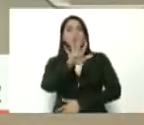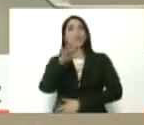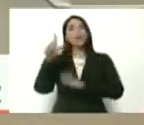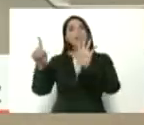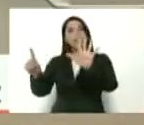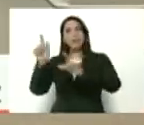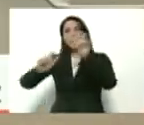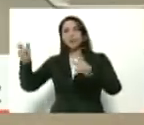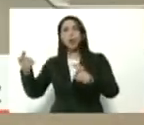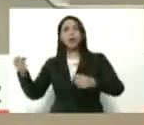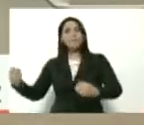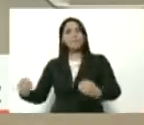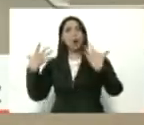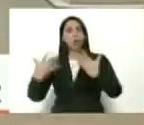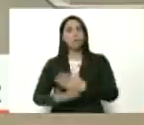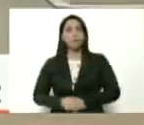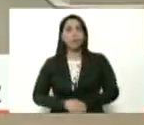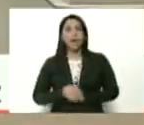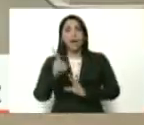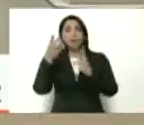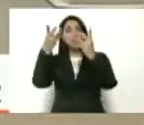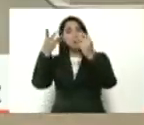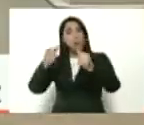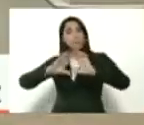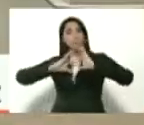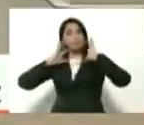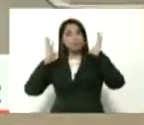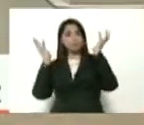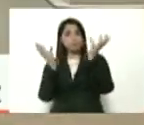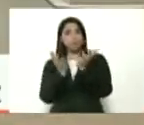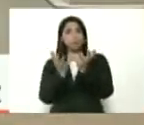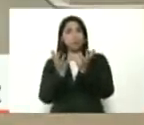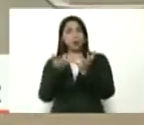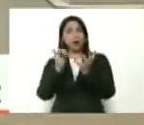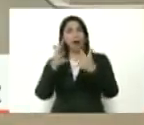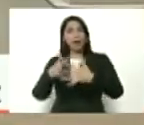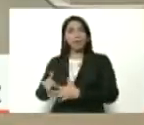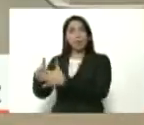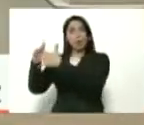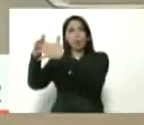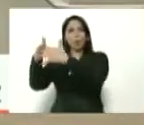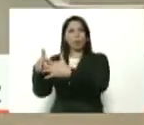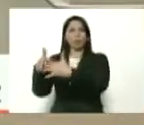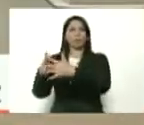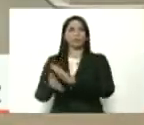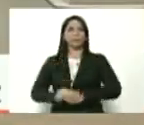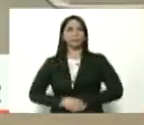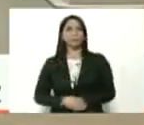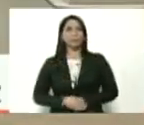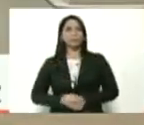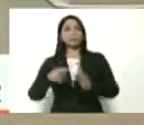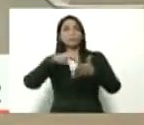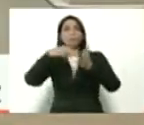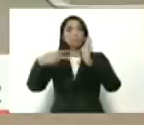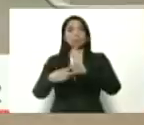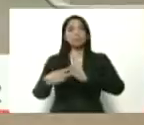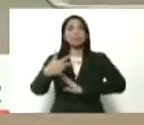2,475,356 casos. De ese número mundial, Estados Unidos, los casos de los Estados Unidos, representa